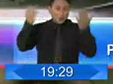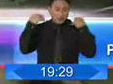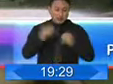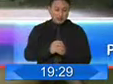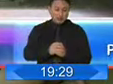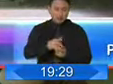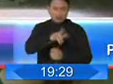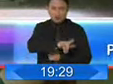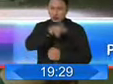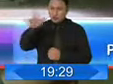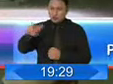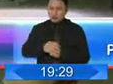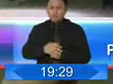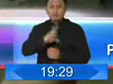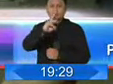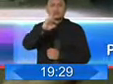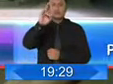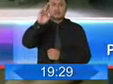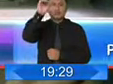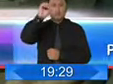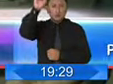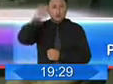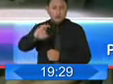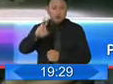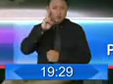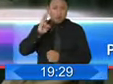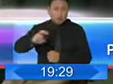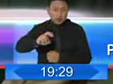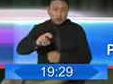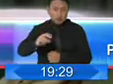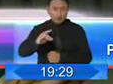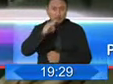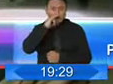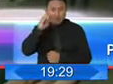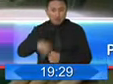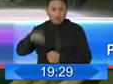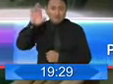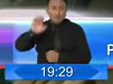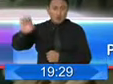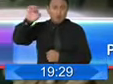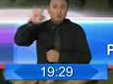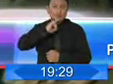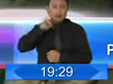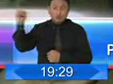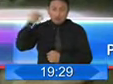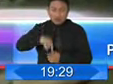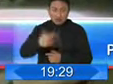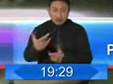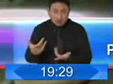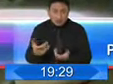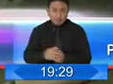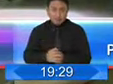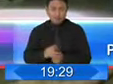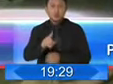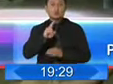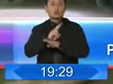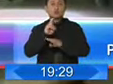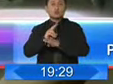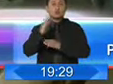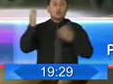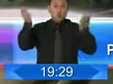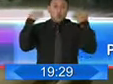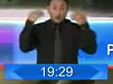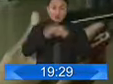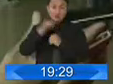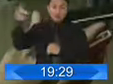el 67% son turistas, turismo de clase A, que viene de Europa, que viene de Estados Unidos. que utilizan Guayaquil como